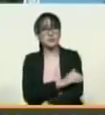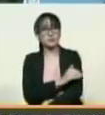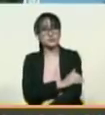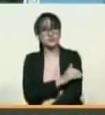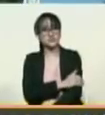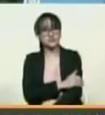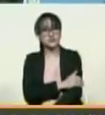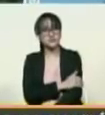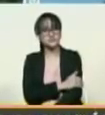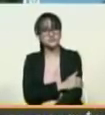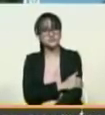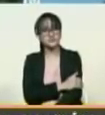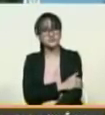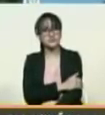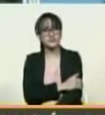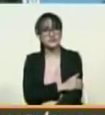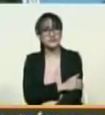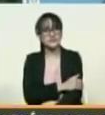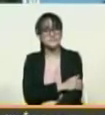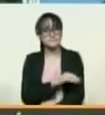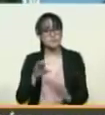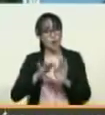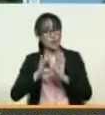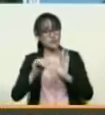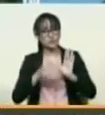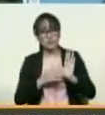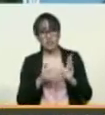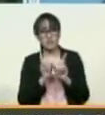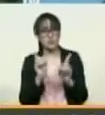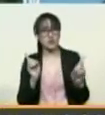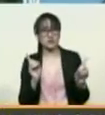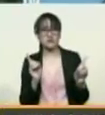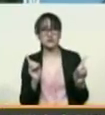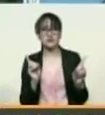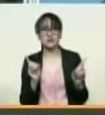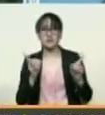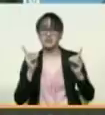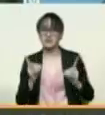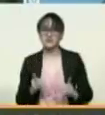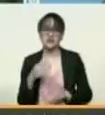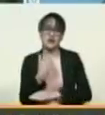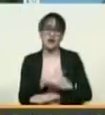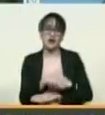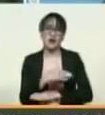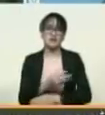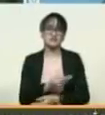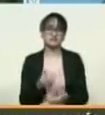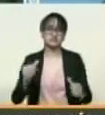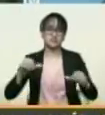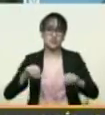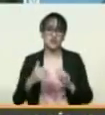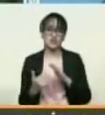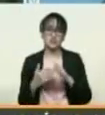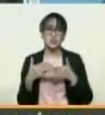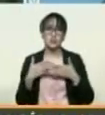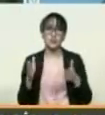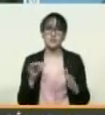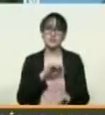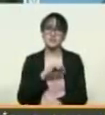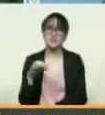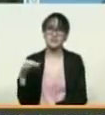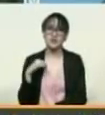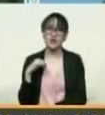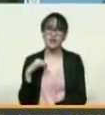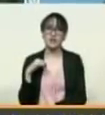venezolana, alejándose de las vías constitucionales, democráticas, decidió ir a la calle, destruir instituciones públicas, privadas,